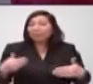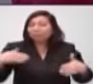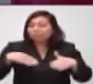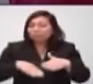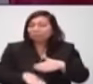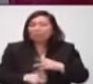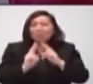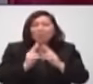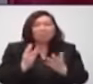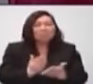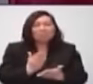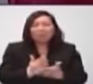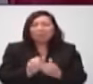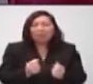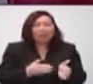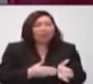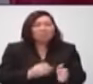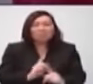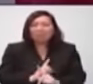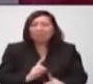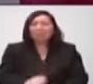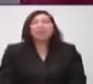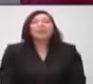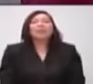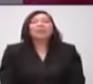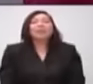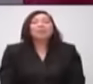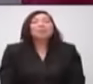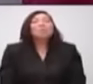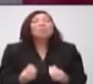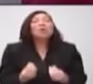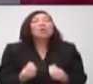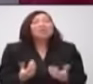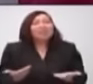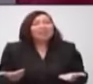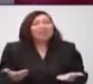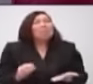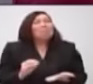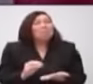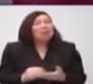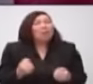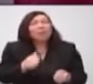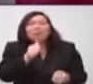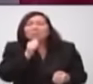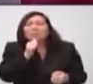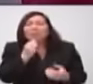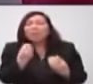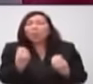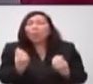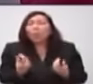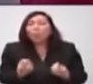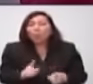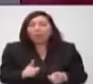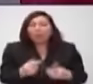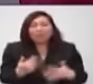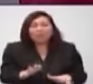no resuelven los problemas de congestión vehicular? ¿Por qué se sigue entonces privilegiando el auto privado, cuando ya se